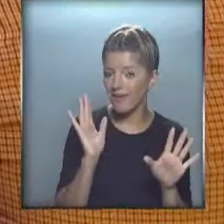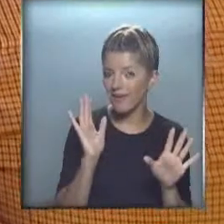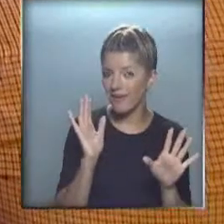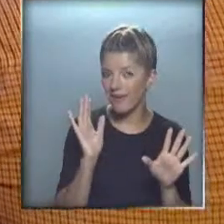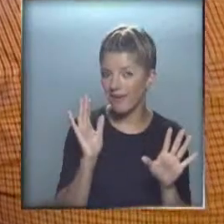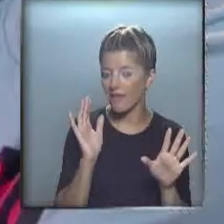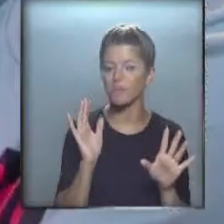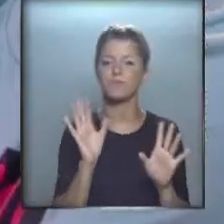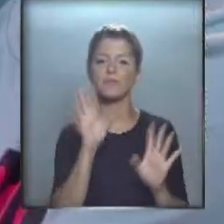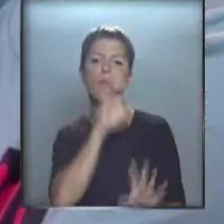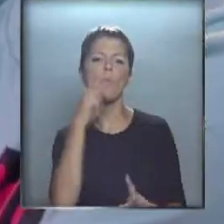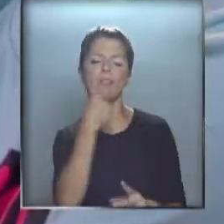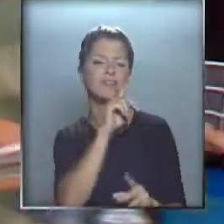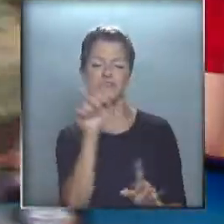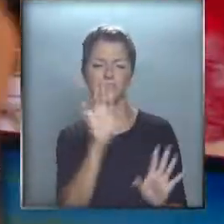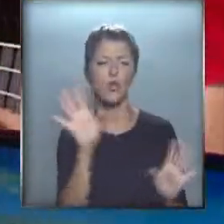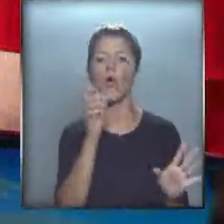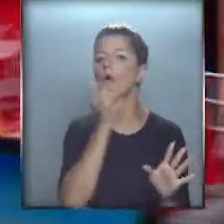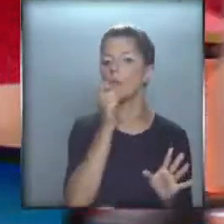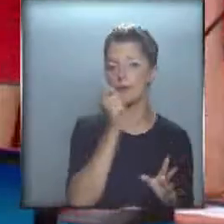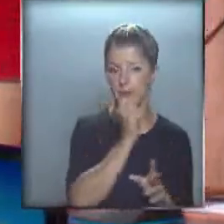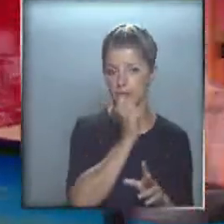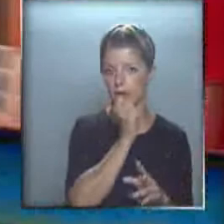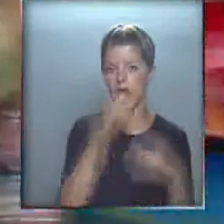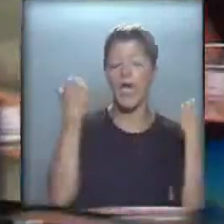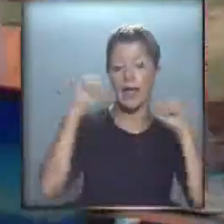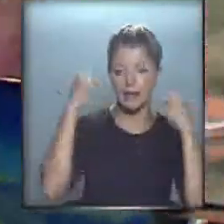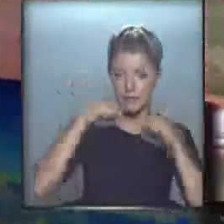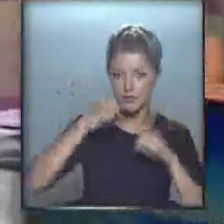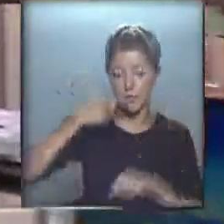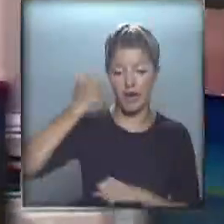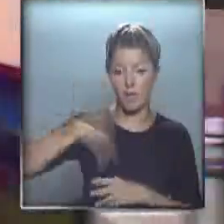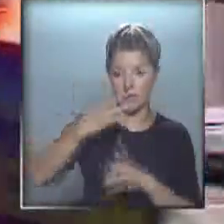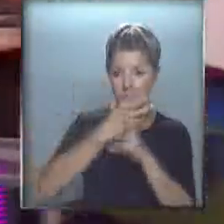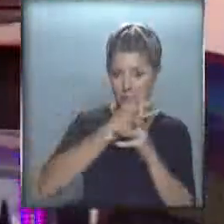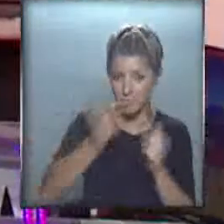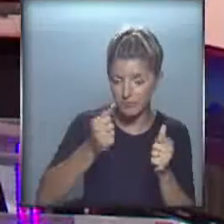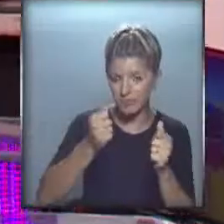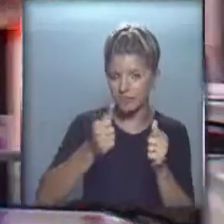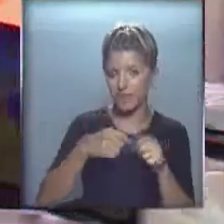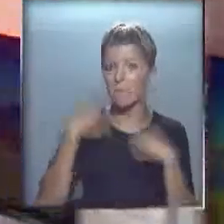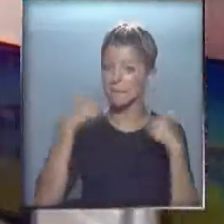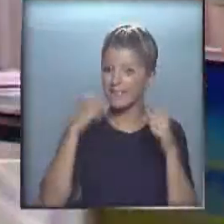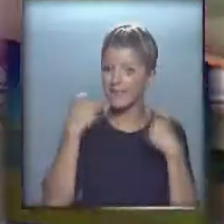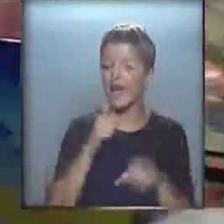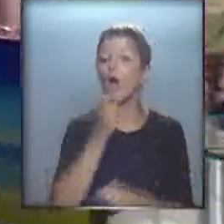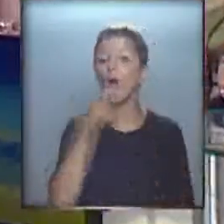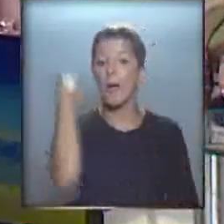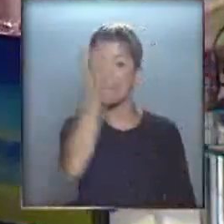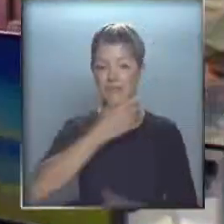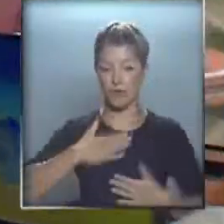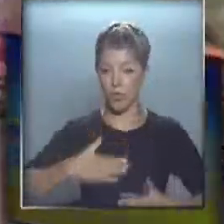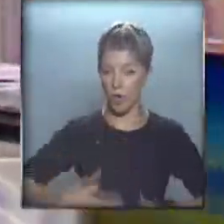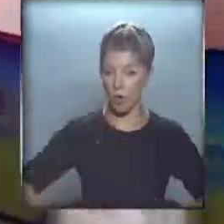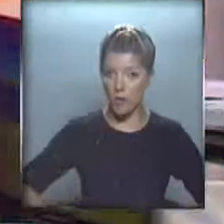Desinhibir. No, ejercicios de desinhibición, por ejemplo. Para de precalentamiento. Expresión corporal para